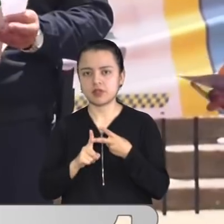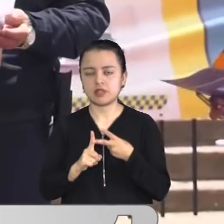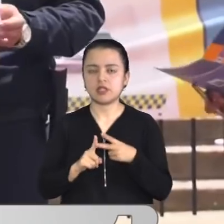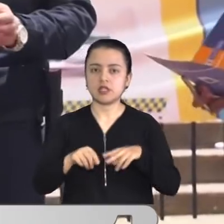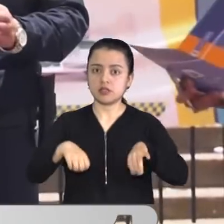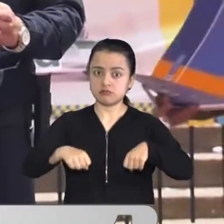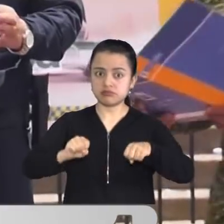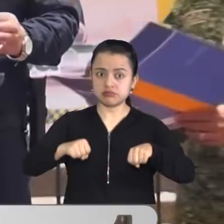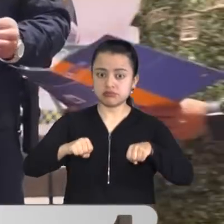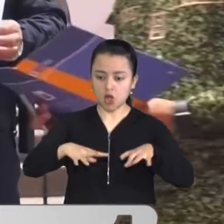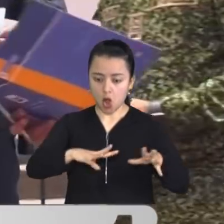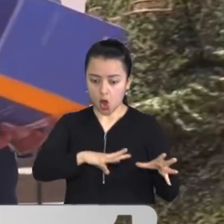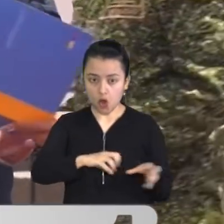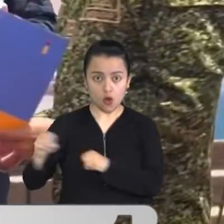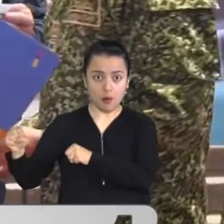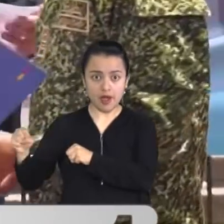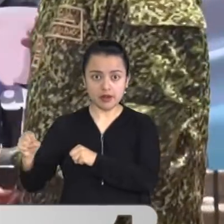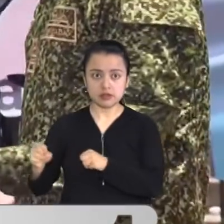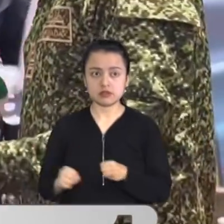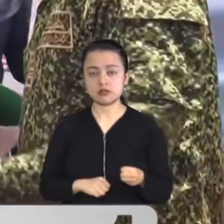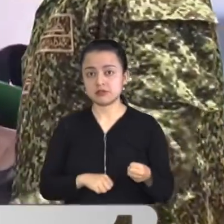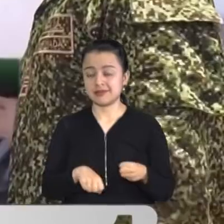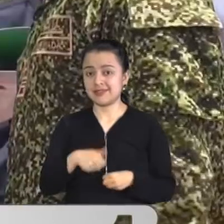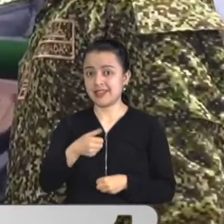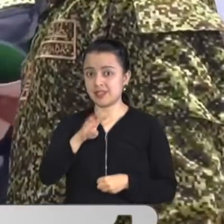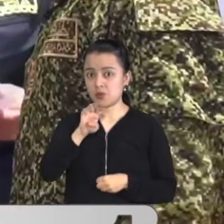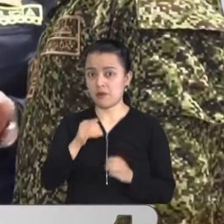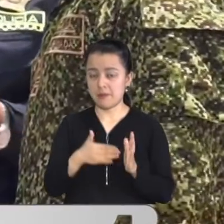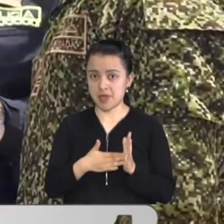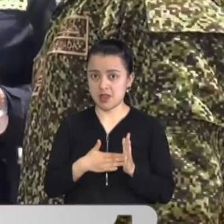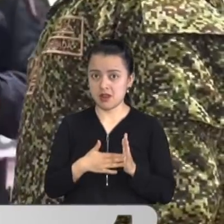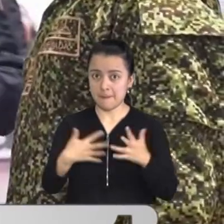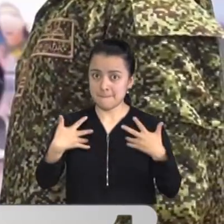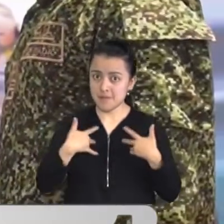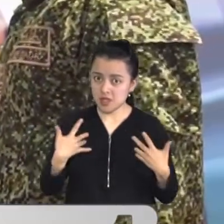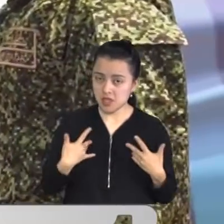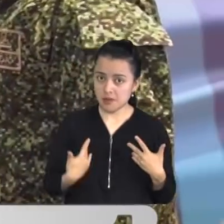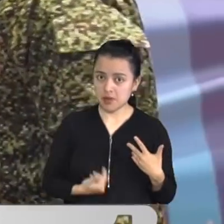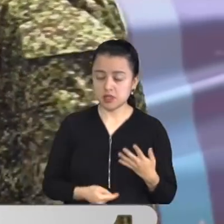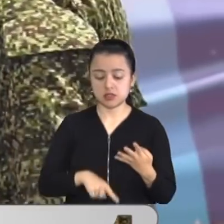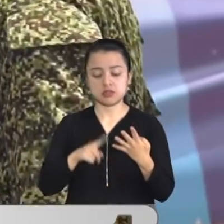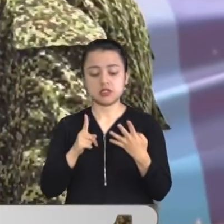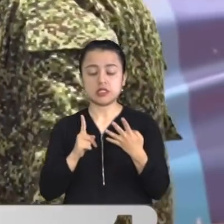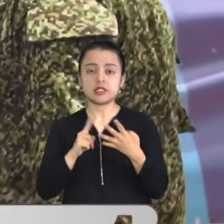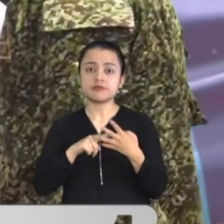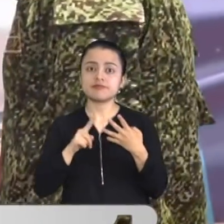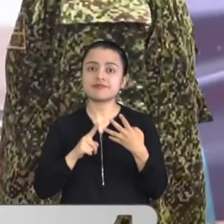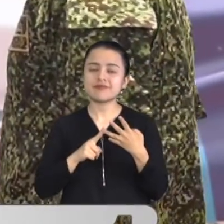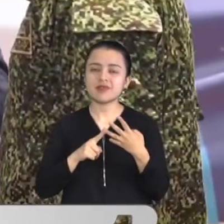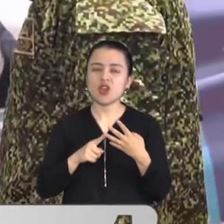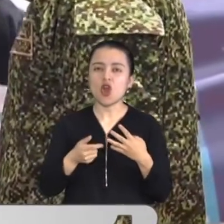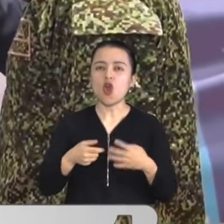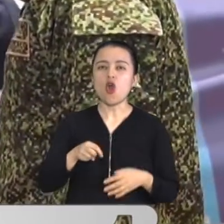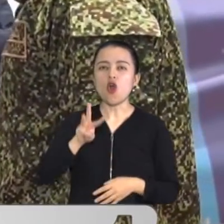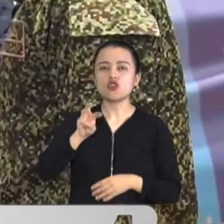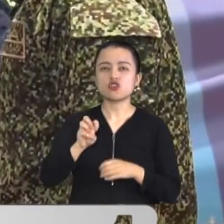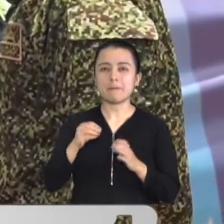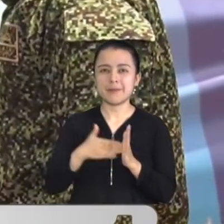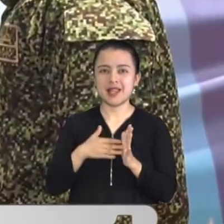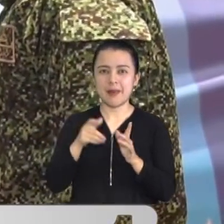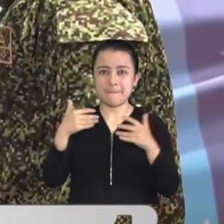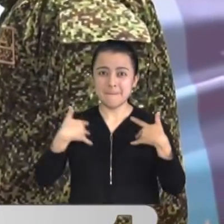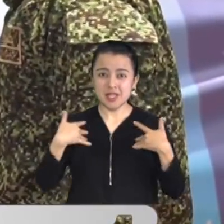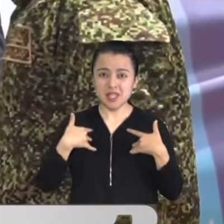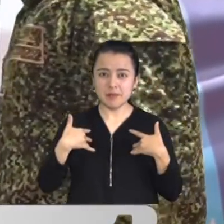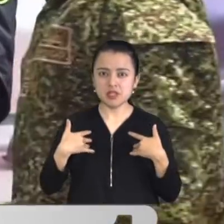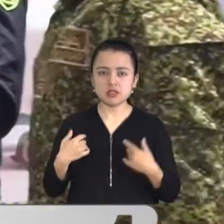año, 19.000 víctimas, y el denominado raponazo deja al menos 8.000 víctimas. Acaba de llegar entonces el ministro de Defensa